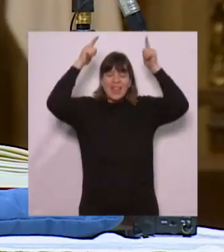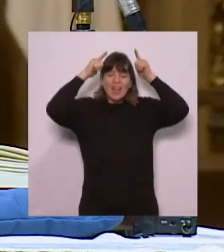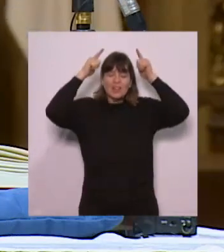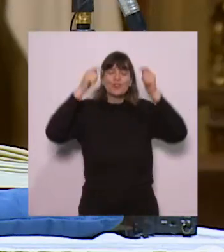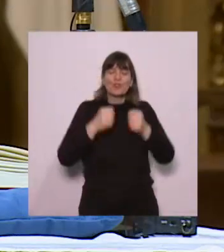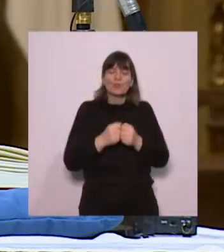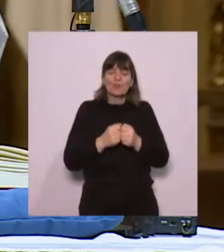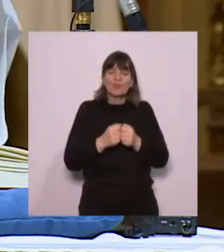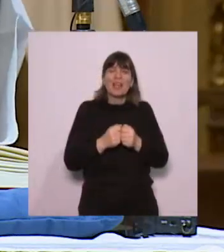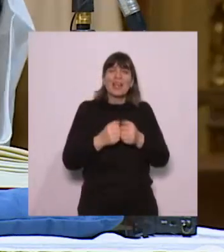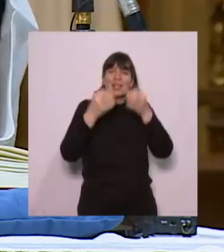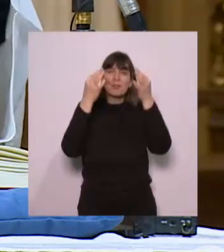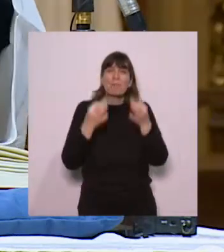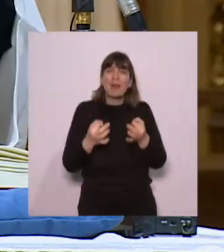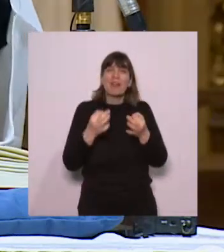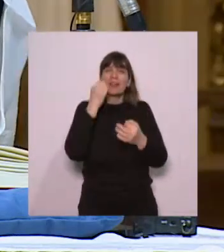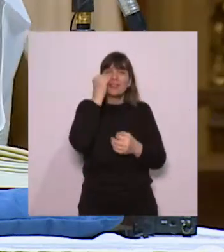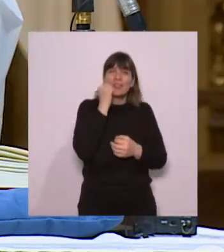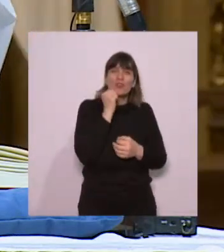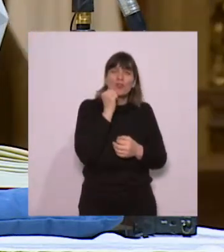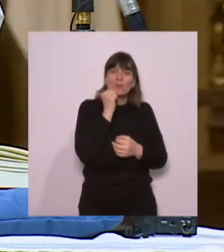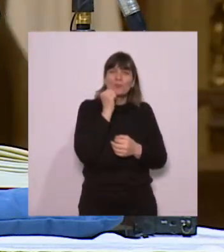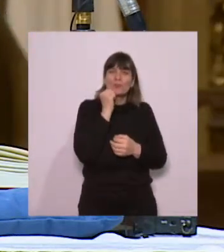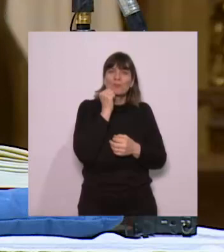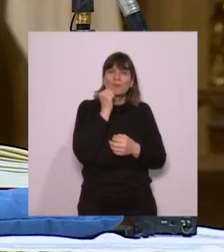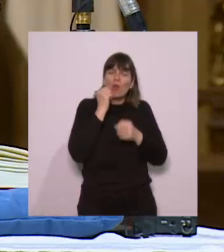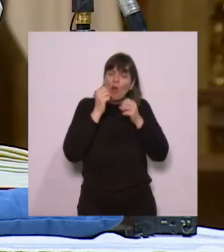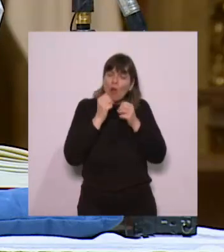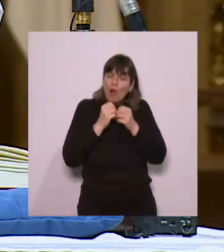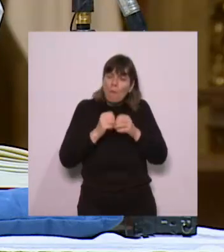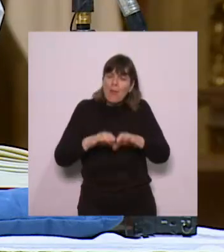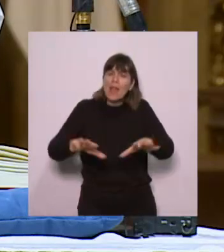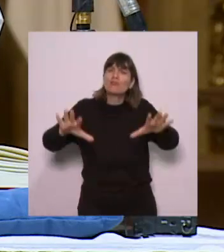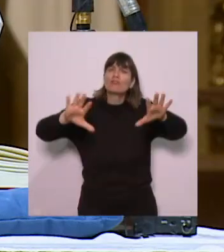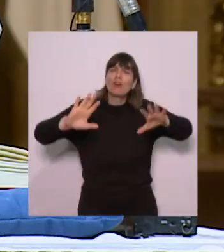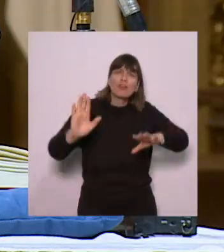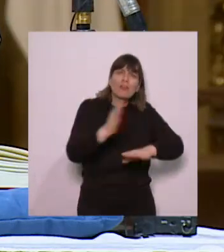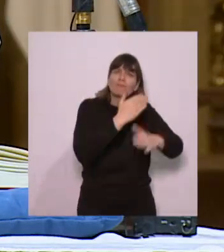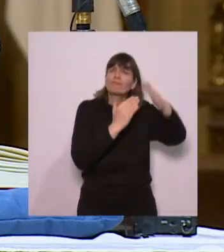Santo eres en verdad, Señor, fuente de